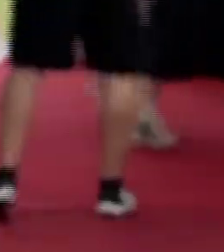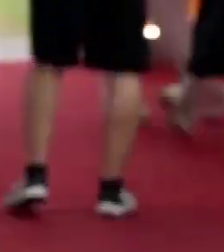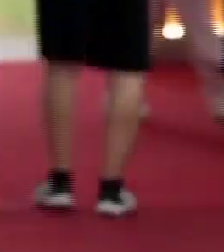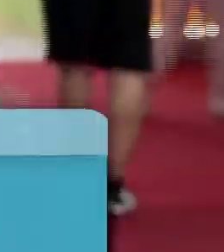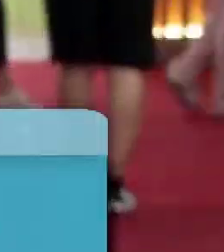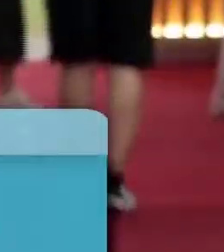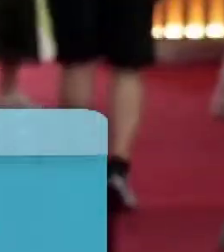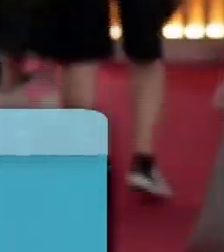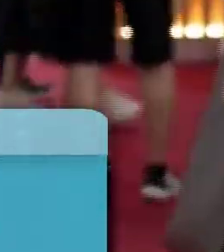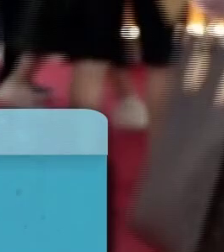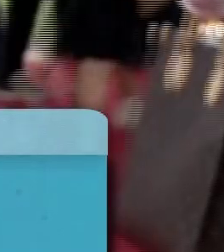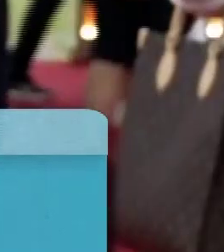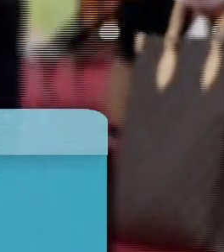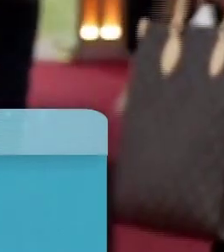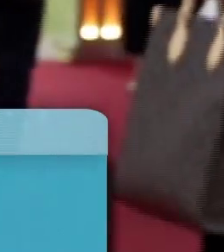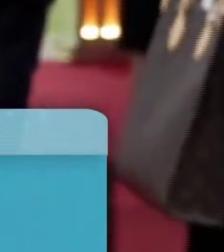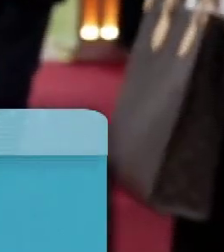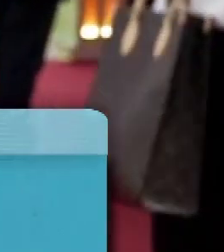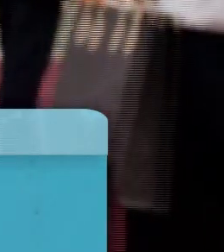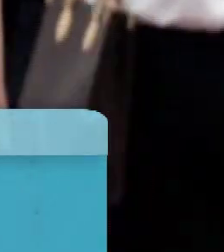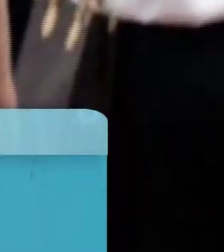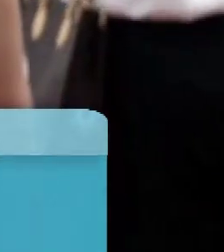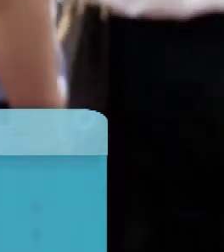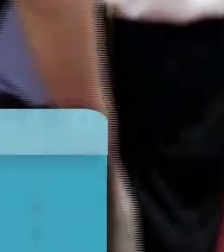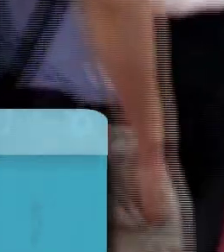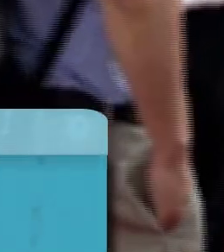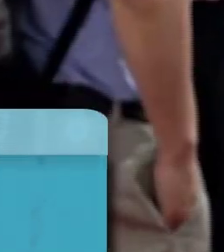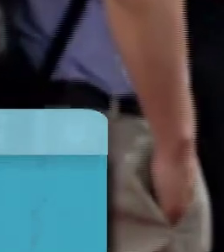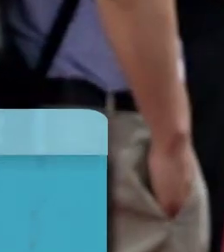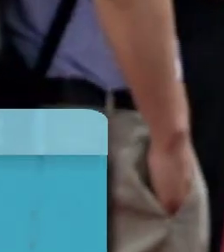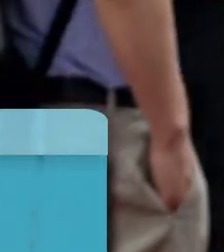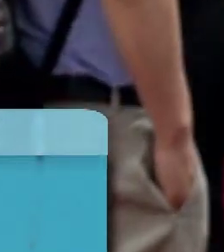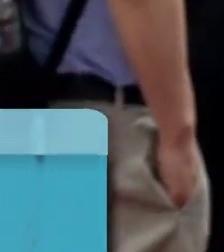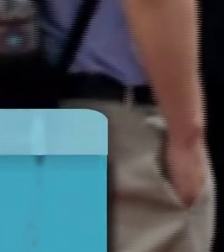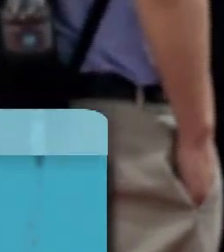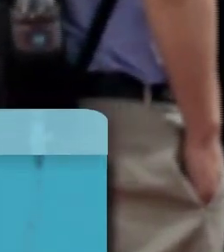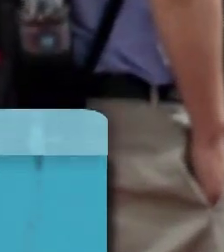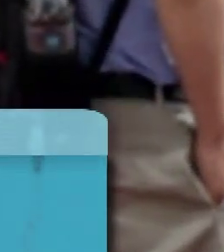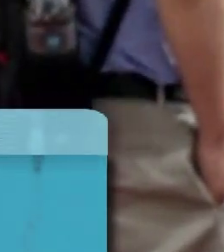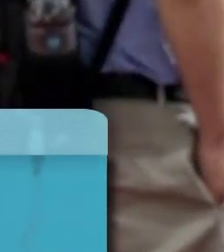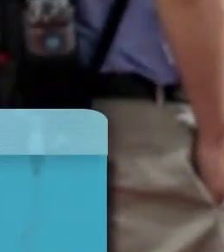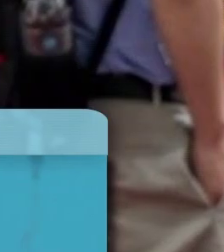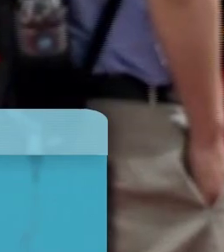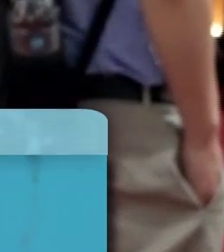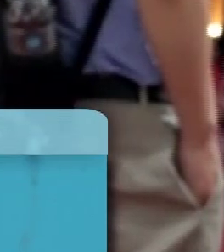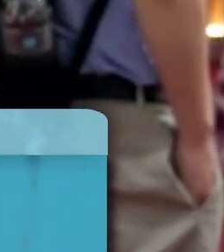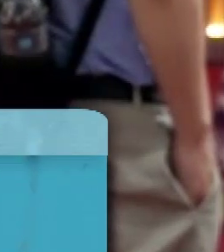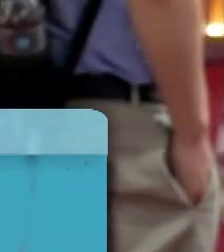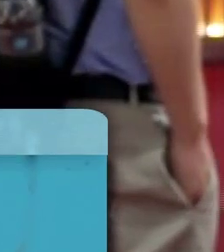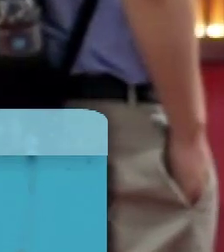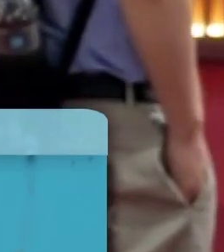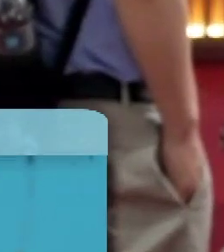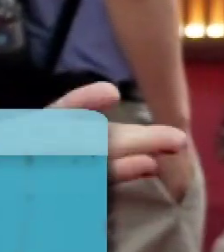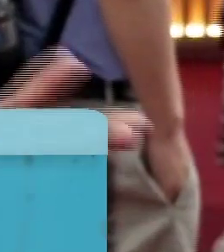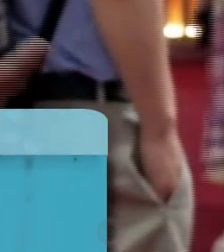Hola, mi nombre es Andrea, yo soy de Argentina, pero vivo en China ya hace más de 10 años. Vine por un intercambio de 6 meses